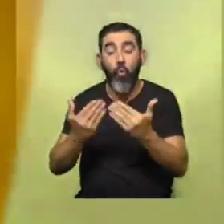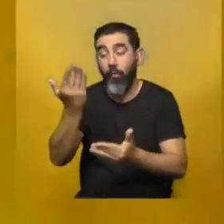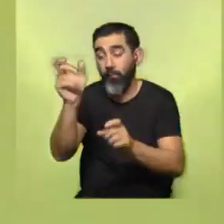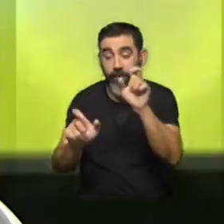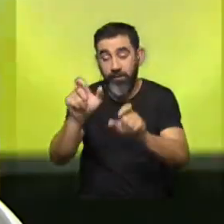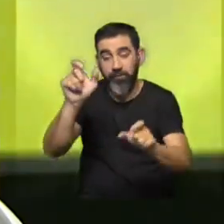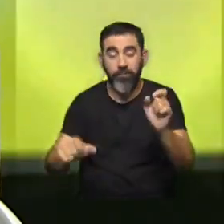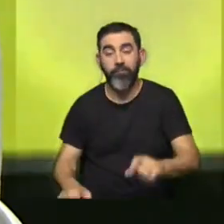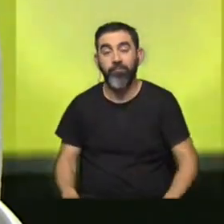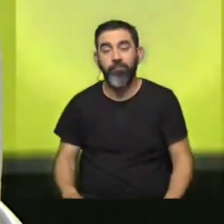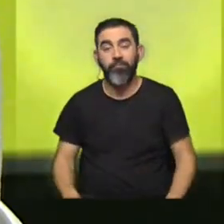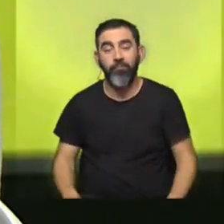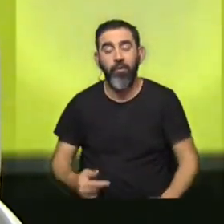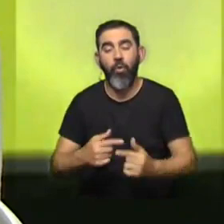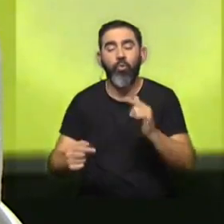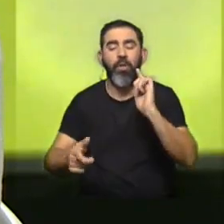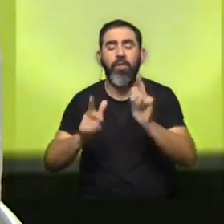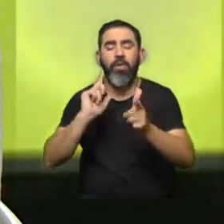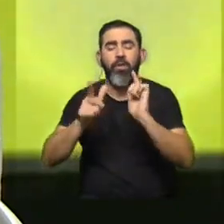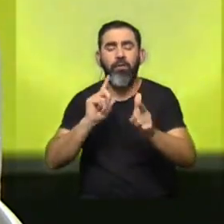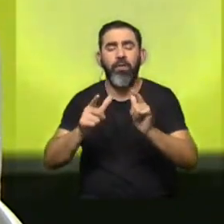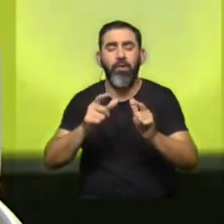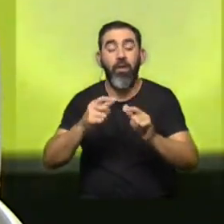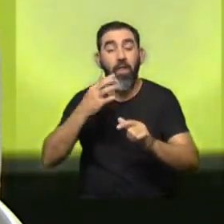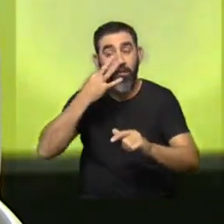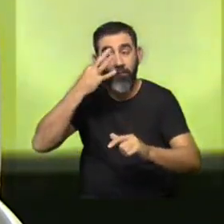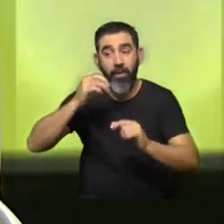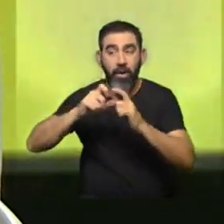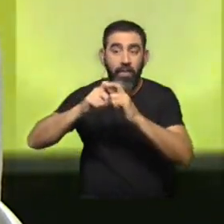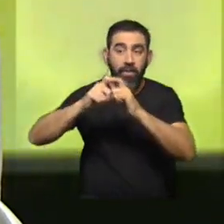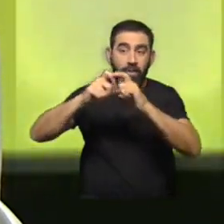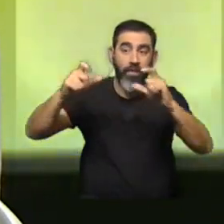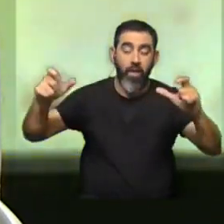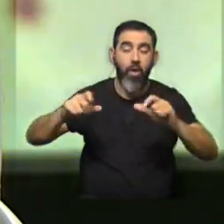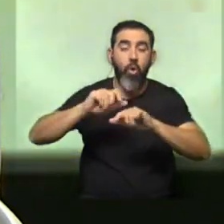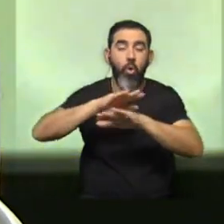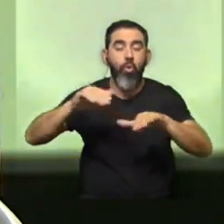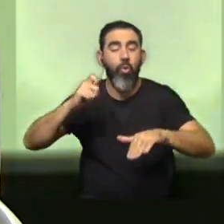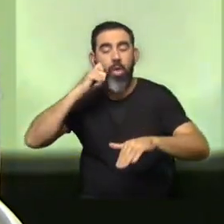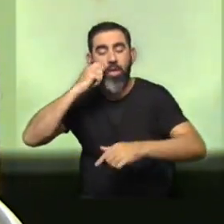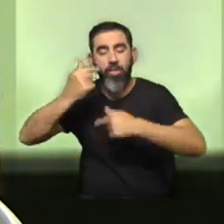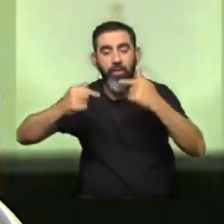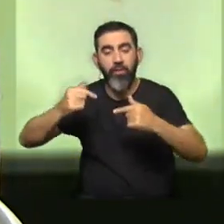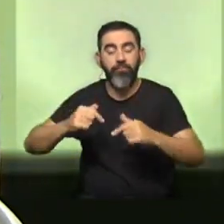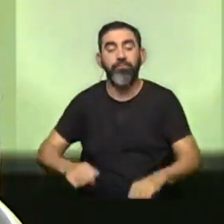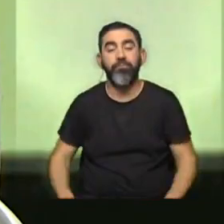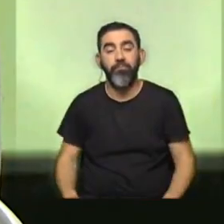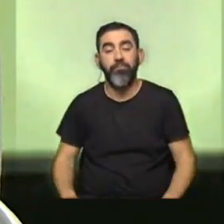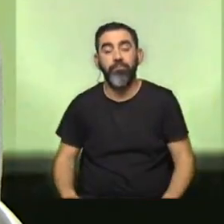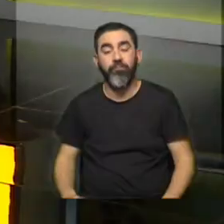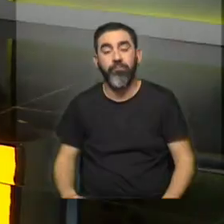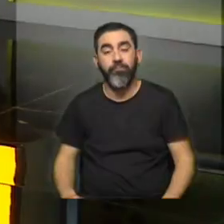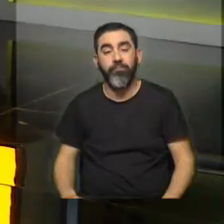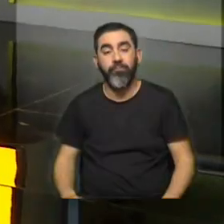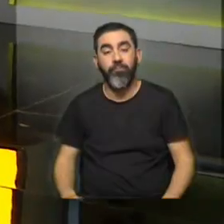el grupo. Sí, por supuesto, y hay cosas muy divertidas como la realidad aumentada, que atrae a niños de todas las edades. Así que, bueno, a diferencia de las otras veces que nos